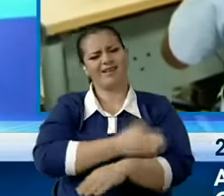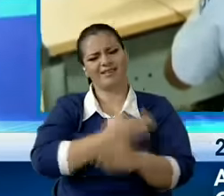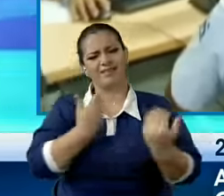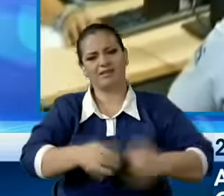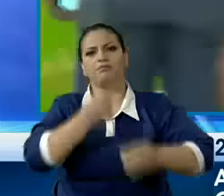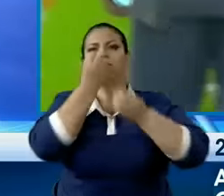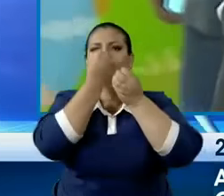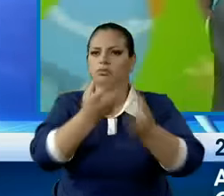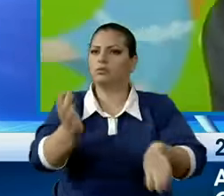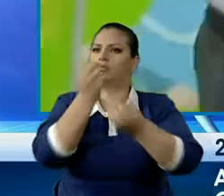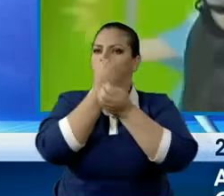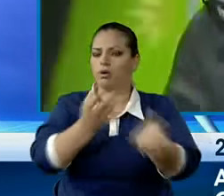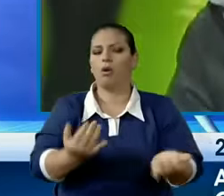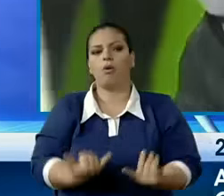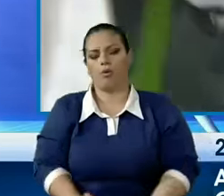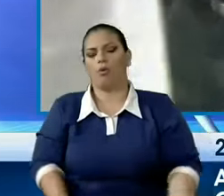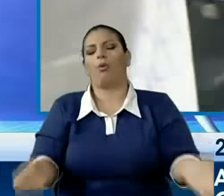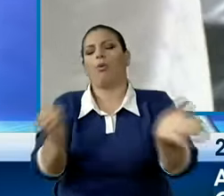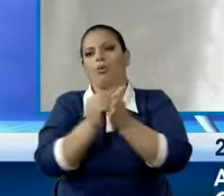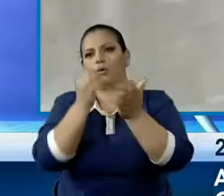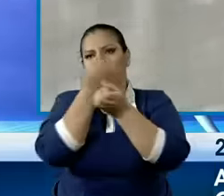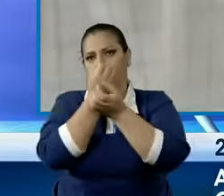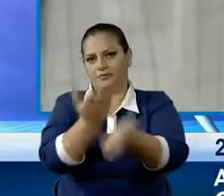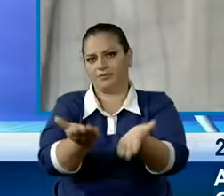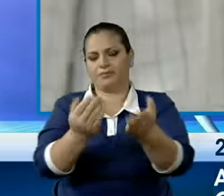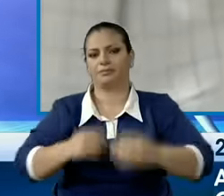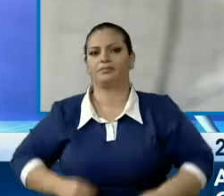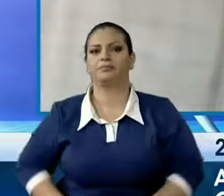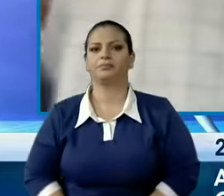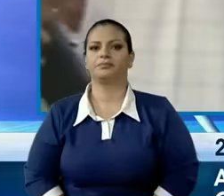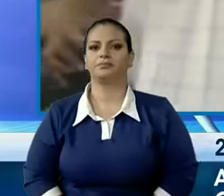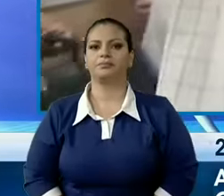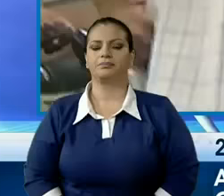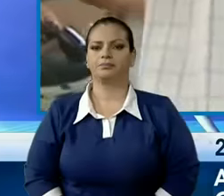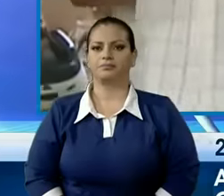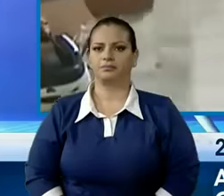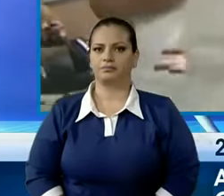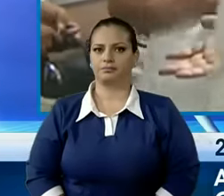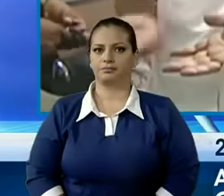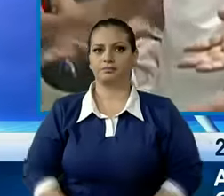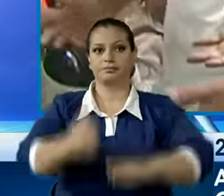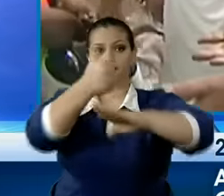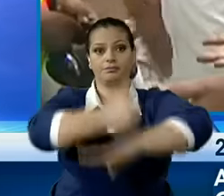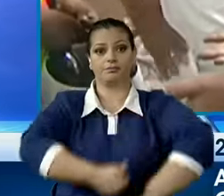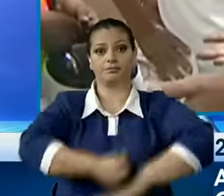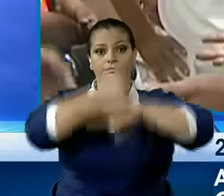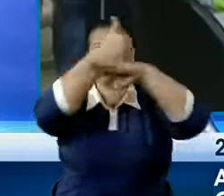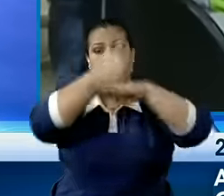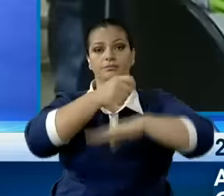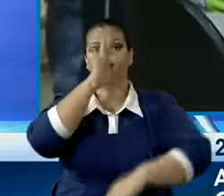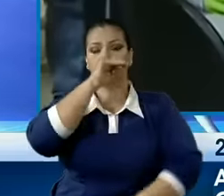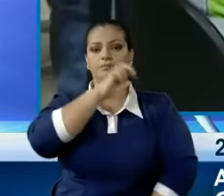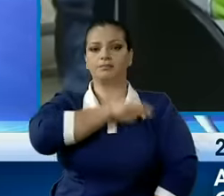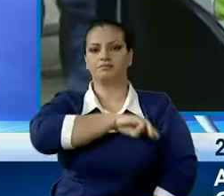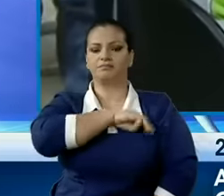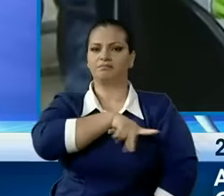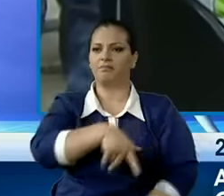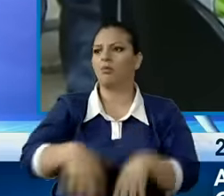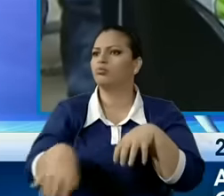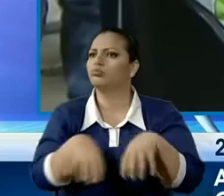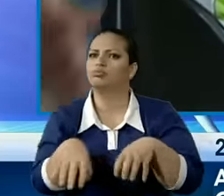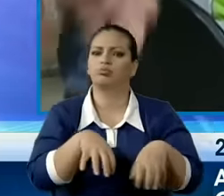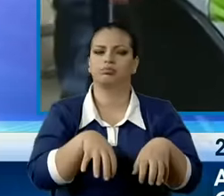primer caso de agresión que se presentó contra un agente de la ATM. La autoridad de tránsito municipal no actuó adecuadamente